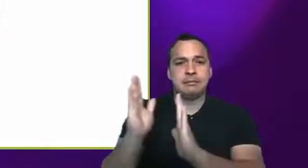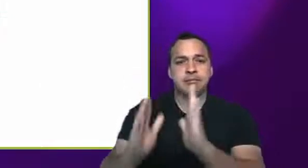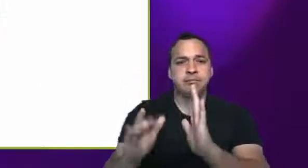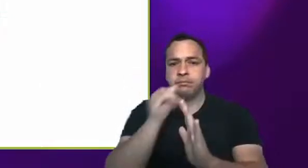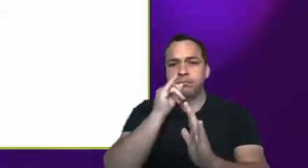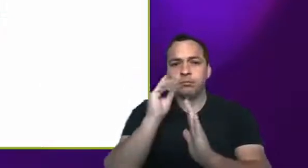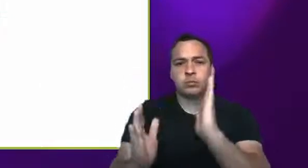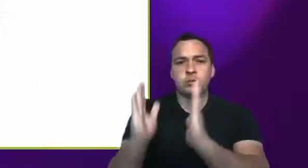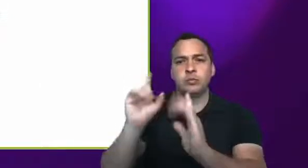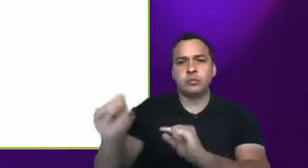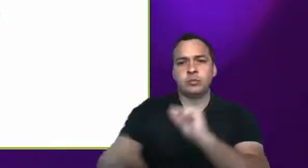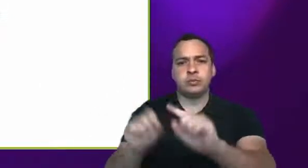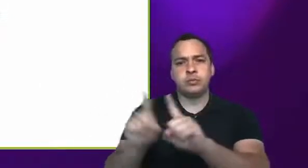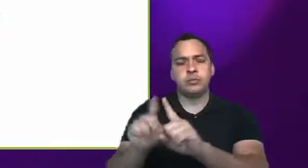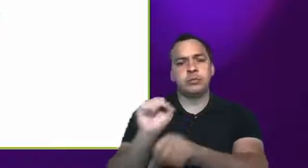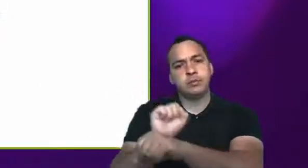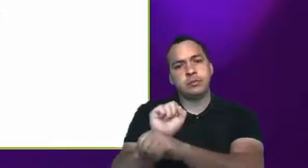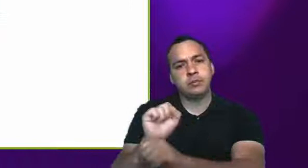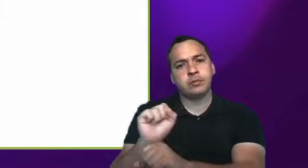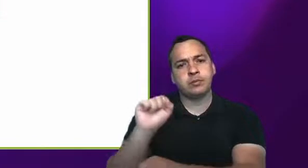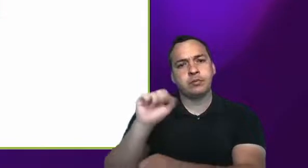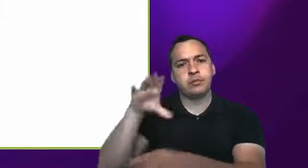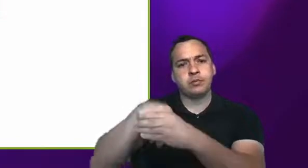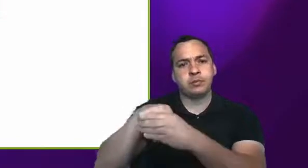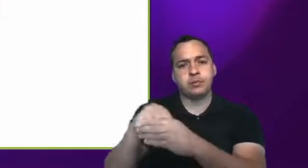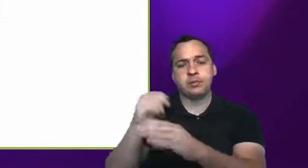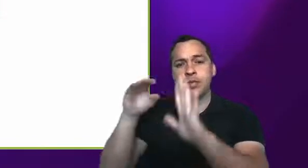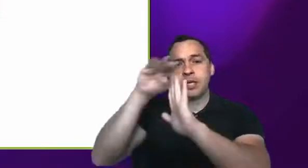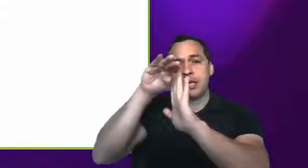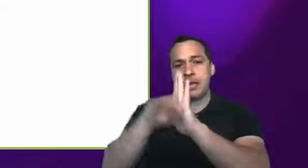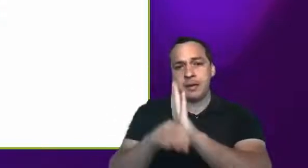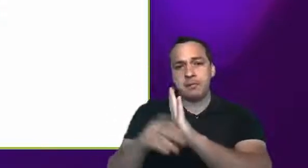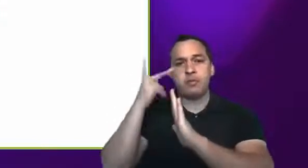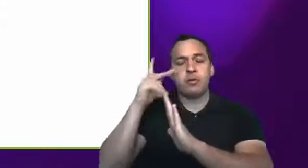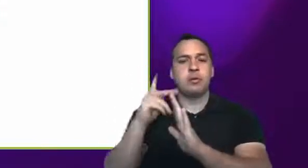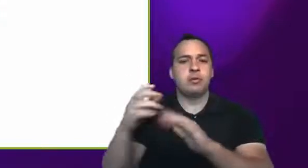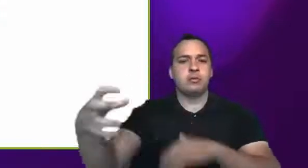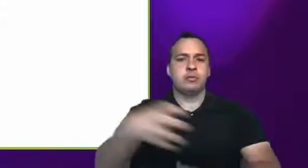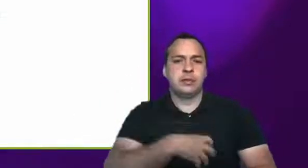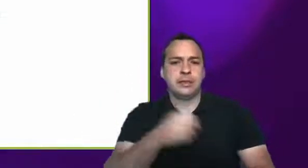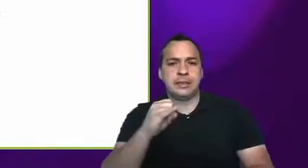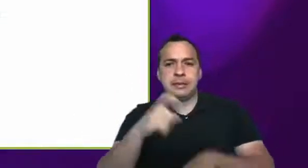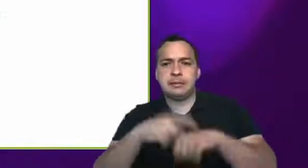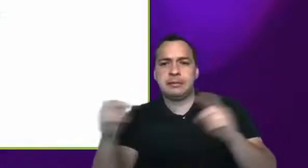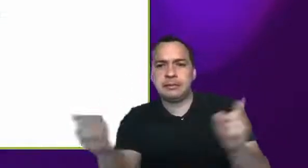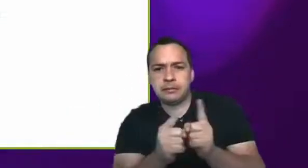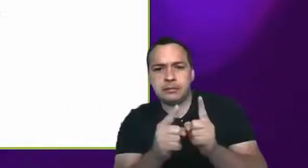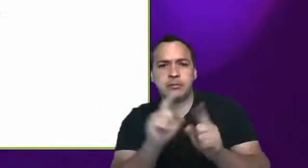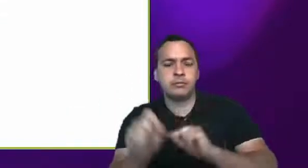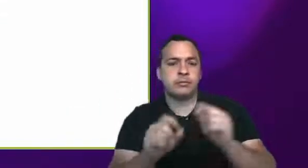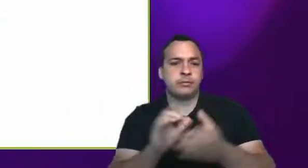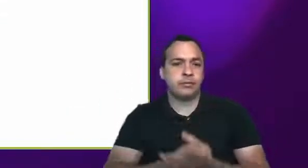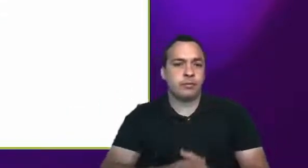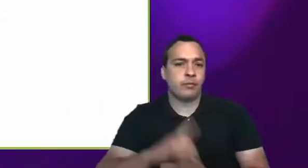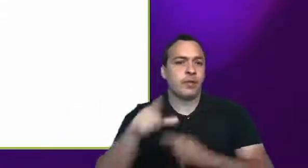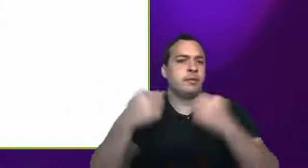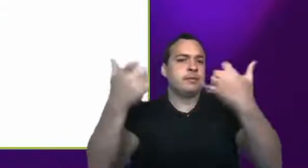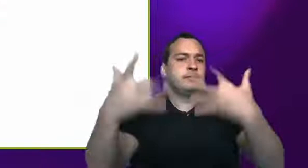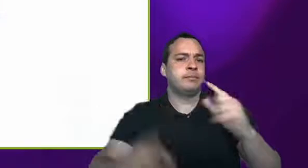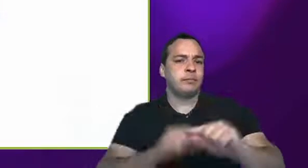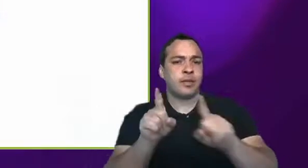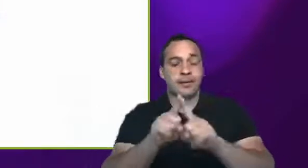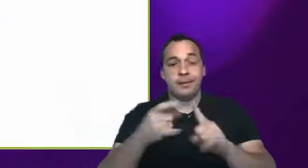digamos, de espera en la lista para trasplante es corto, y de eso hablaremos después. La